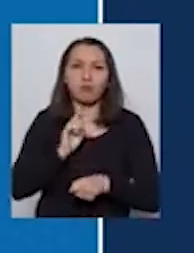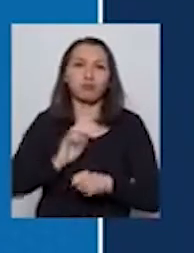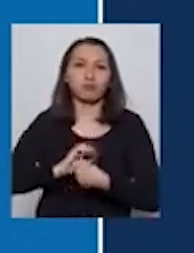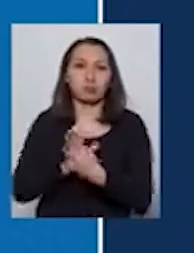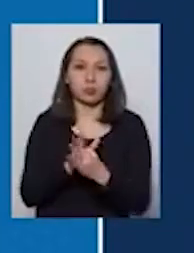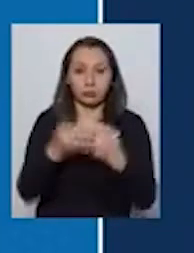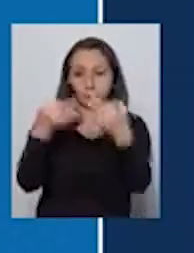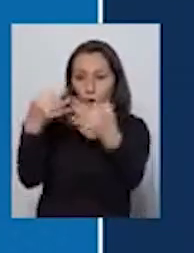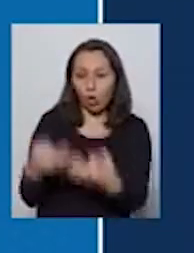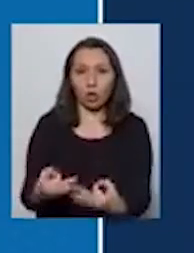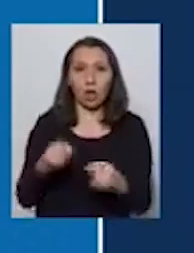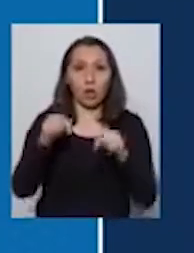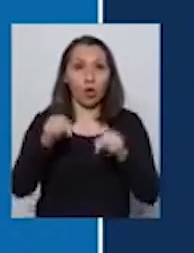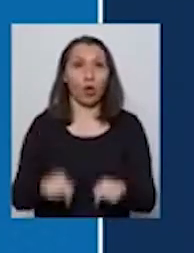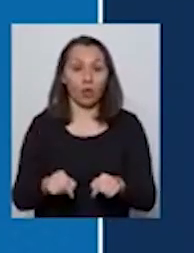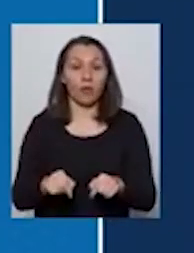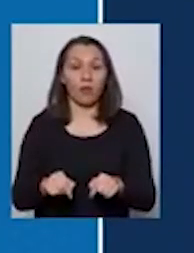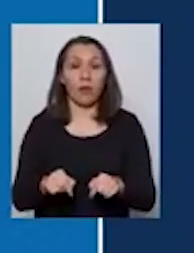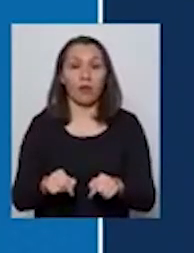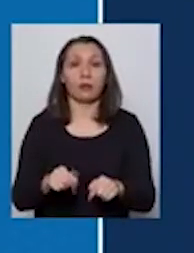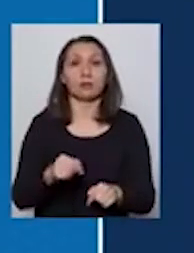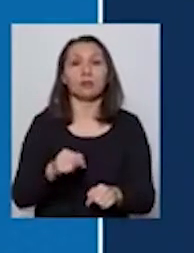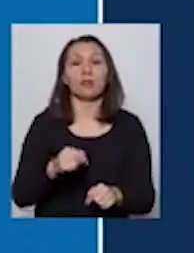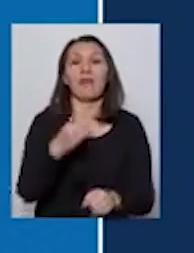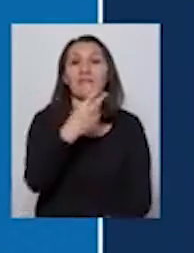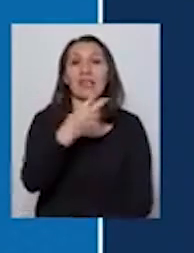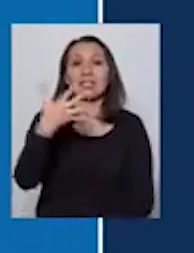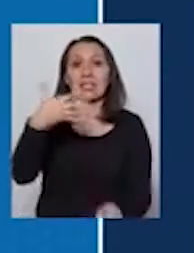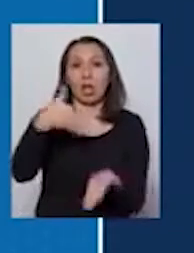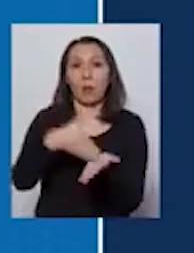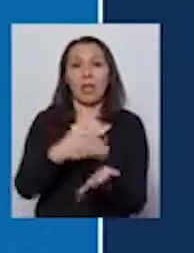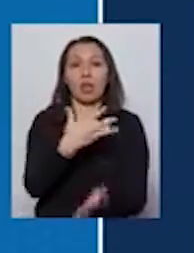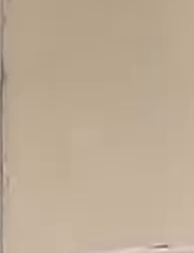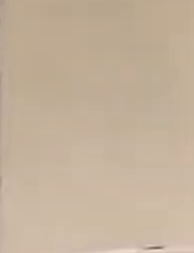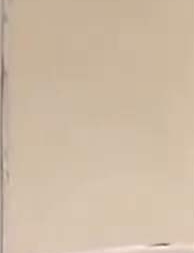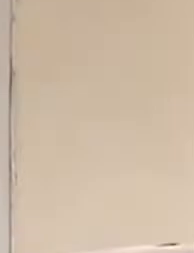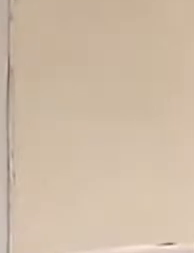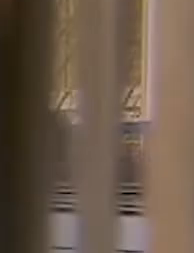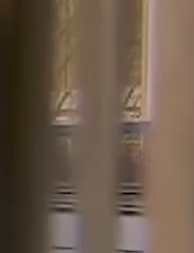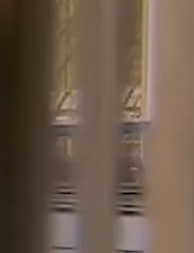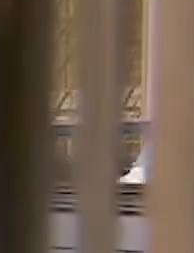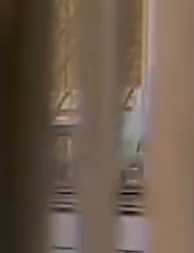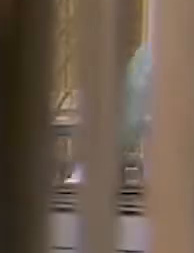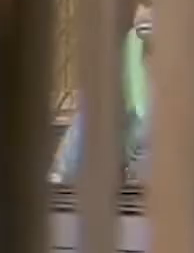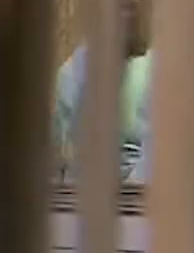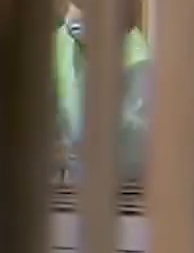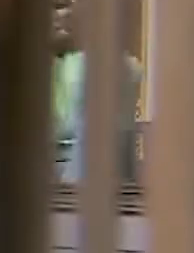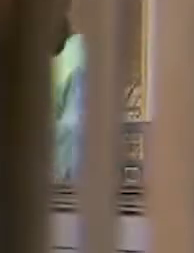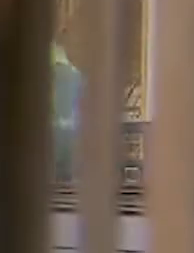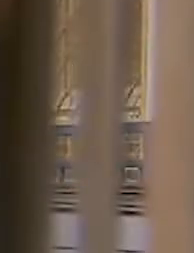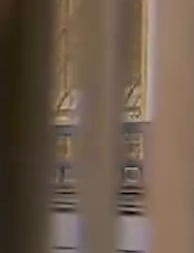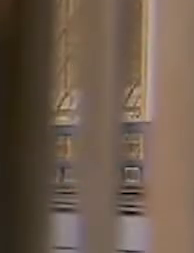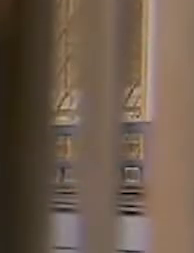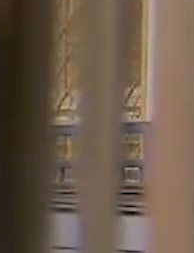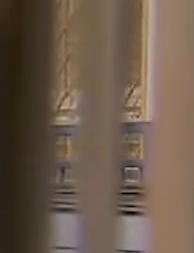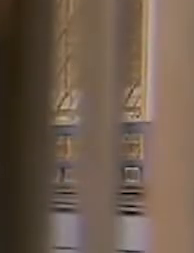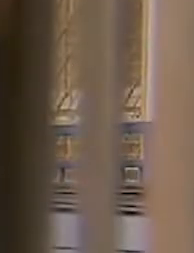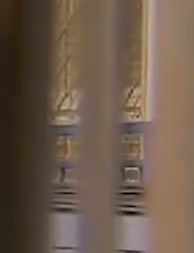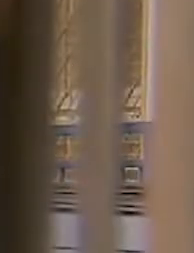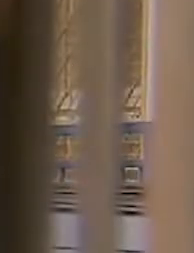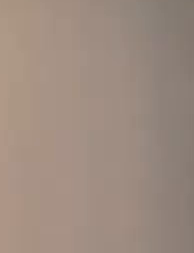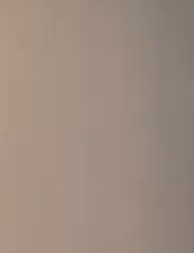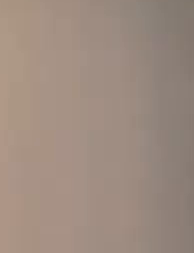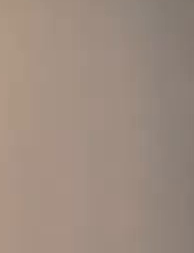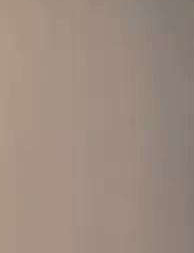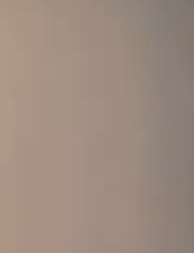da un total al día de hoy de 225 mil 972 de acuerdo al tradicional balance